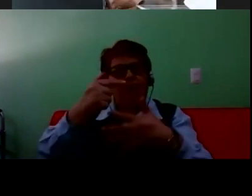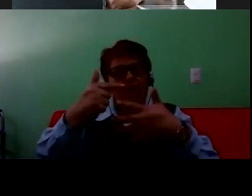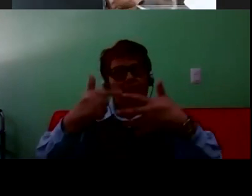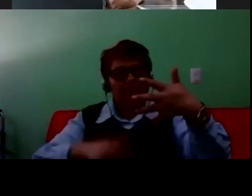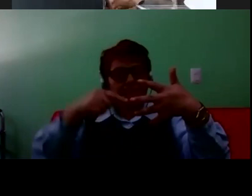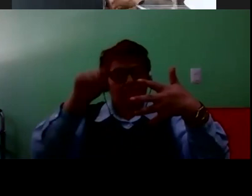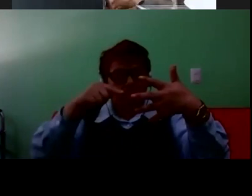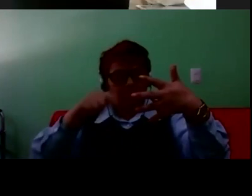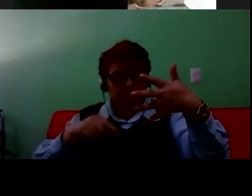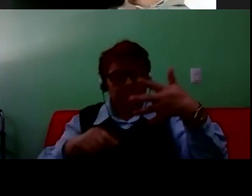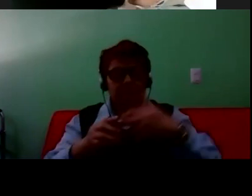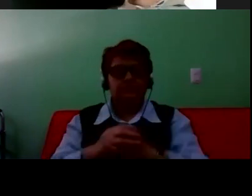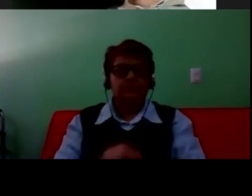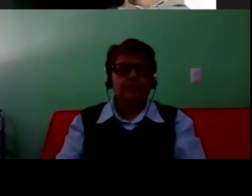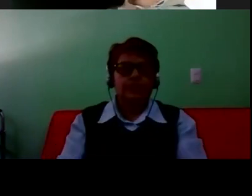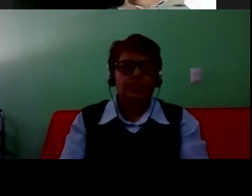asistencia.